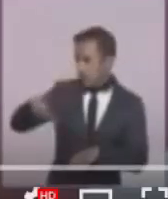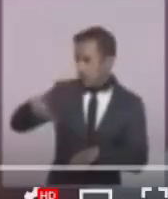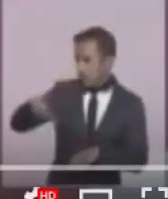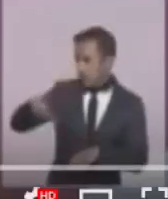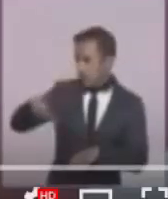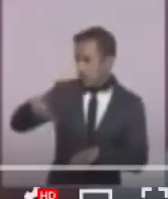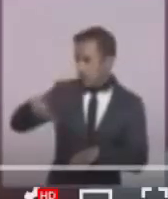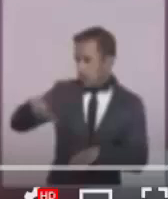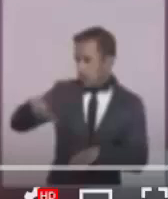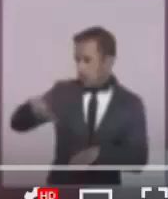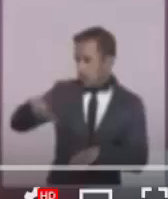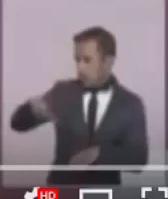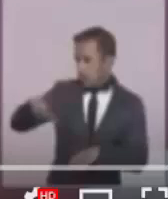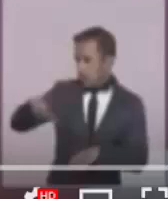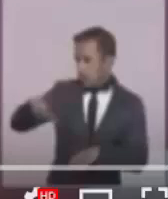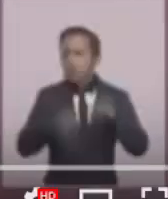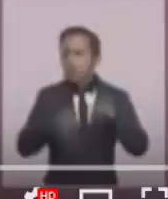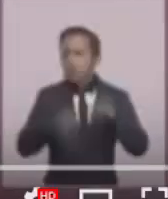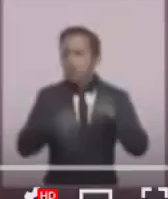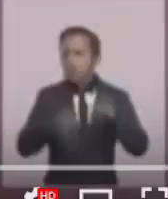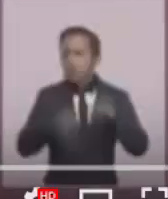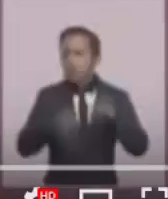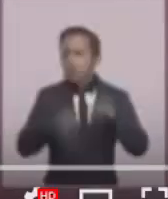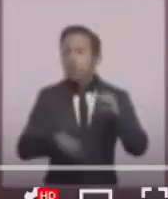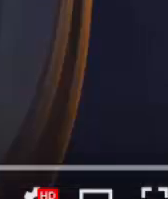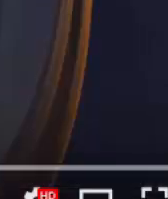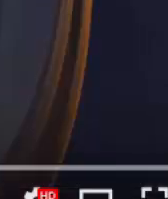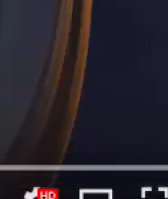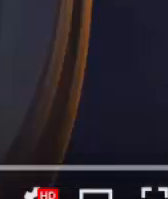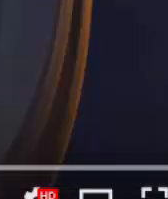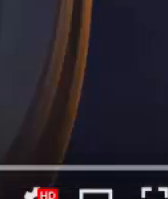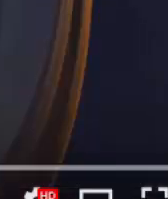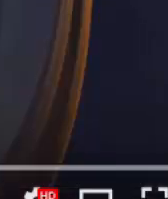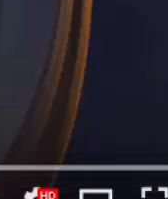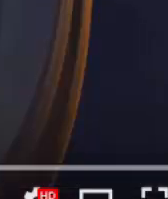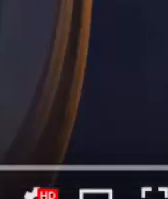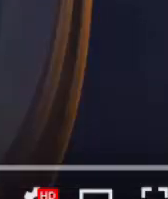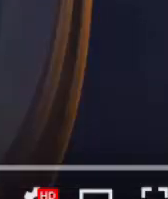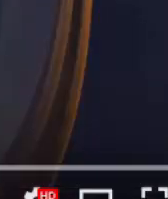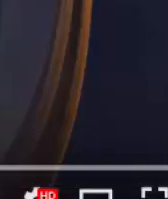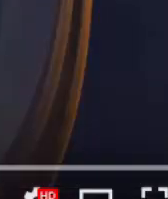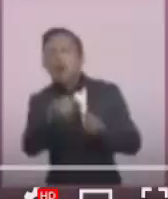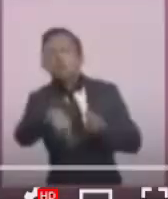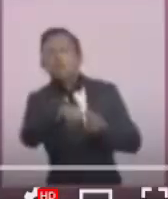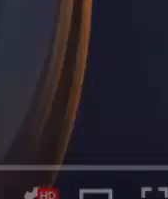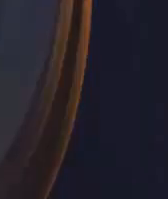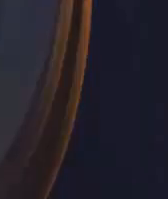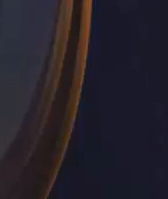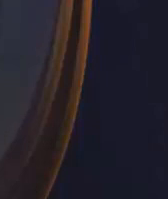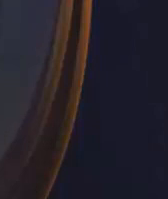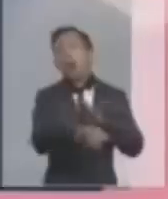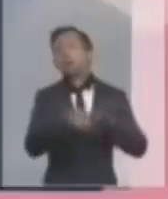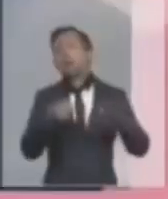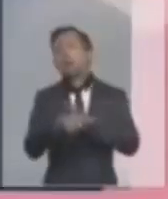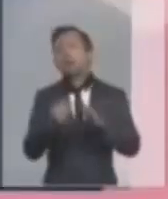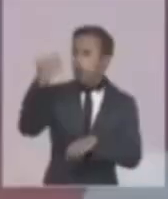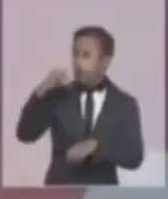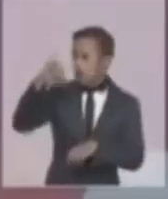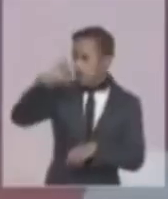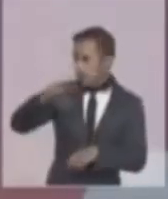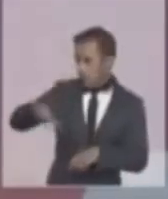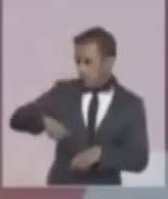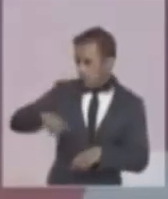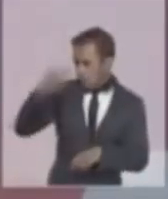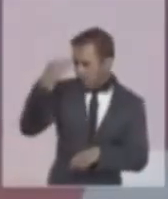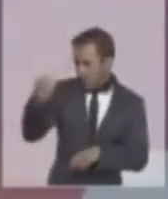Y el grito de Tom, ¿me escucharon? El grito de Tom. Escuchen. No. Lo escucharon,